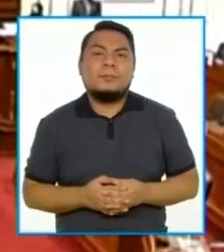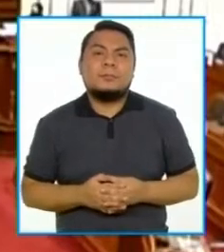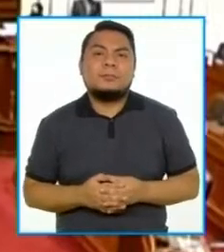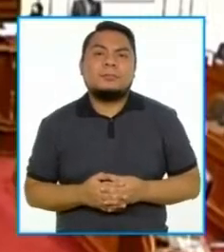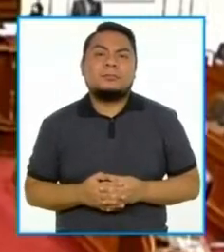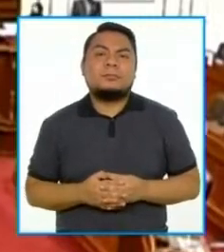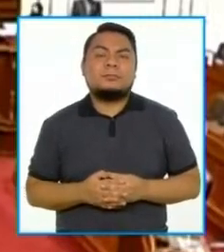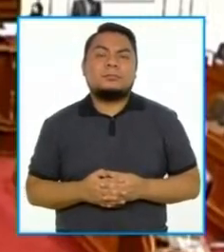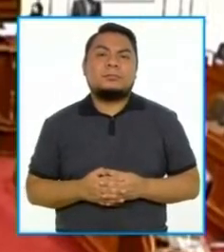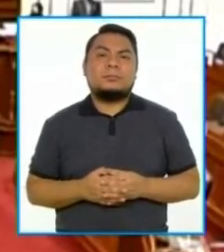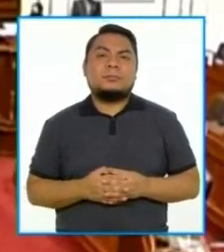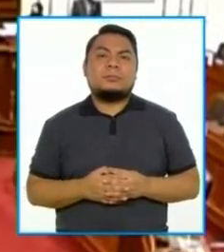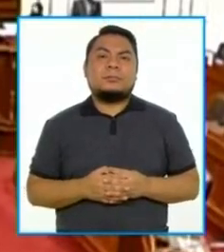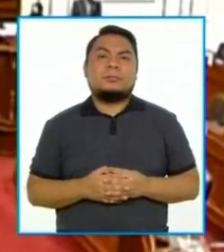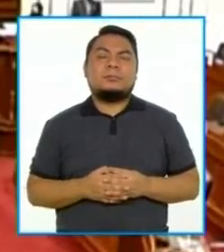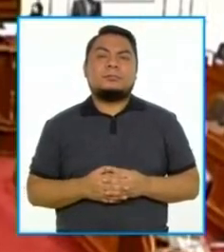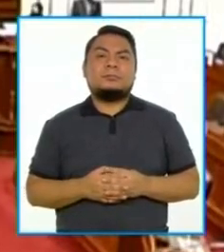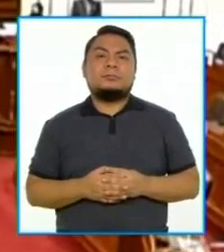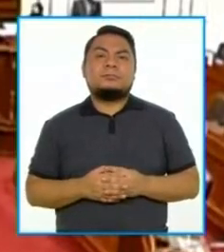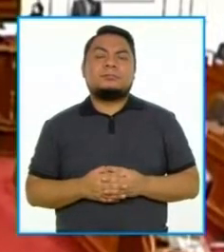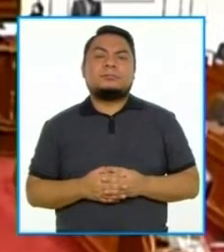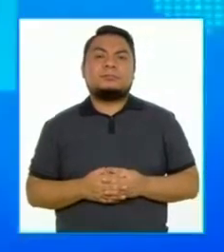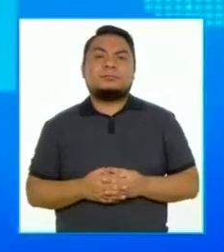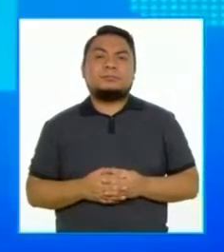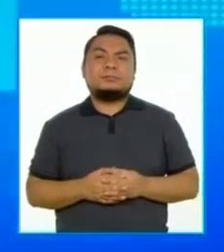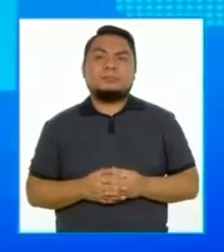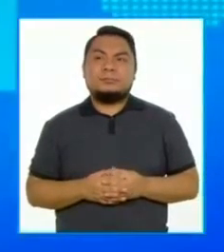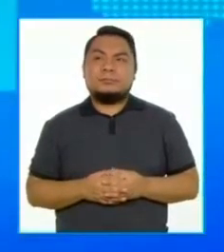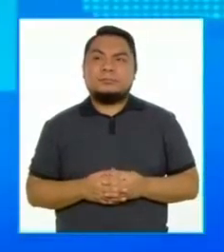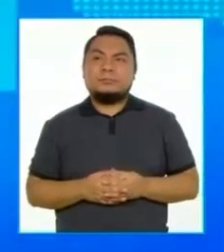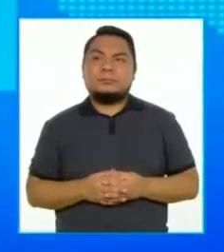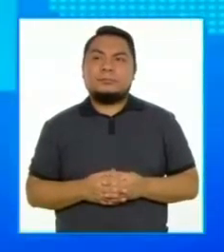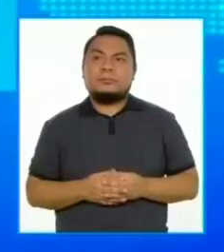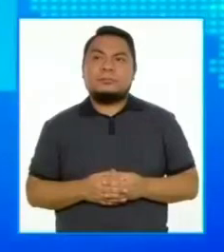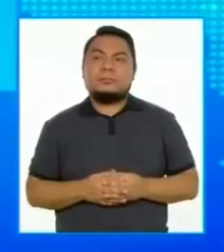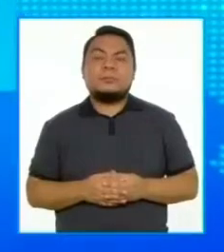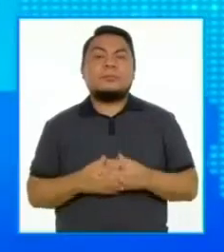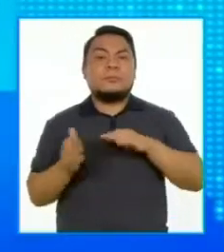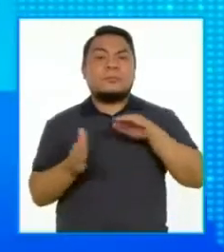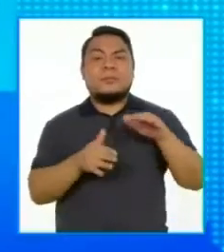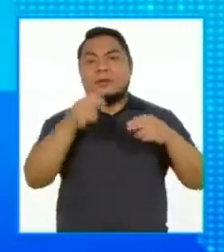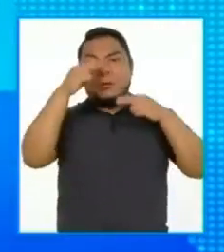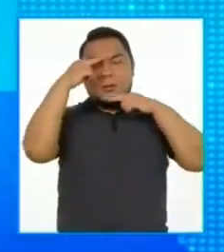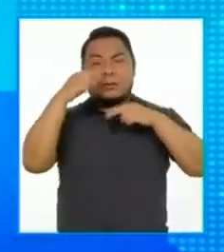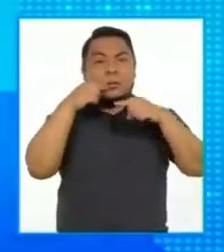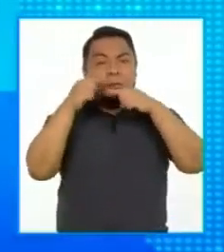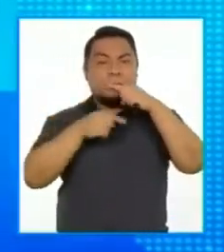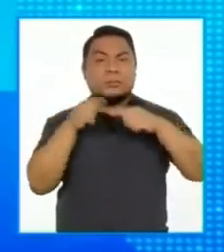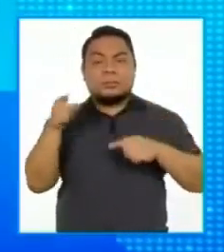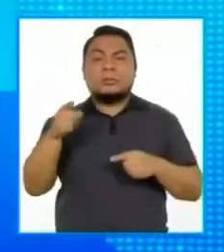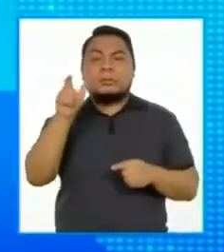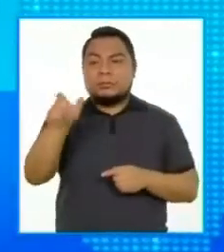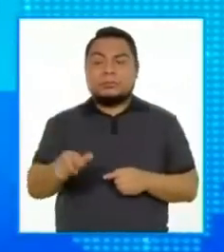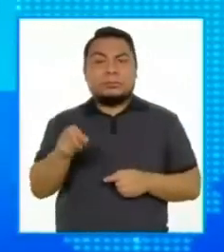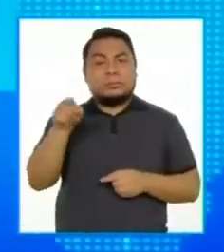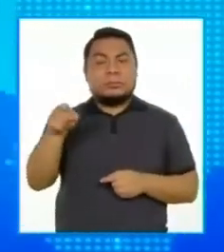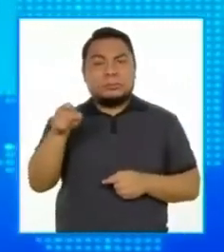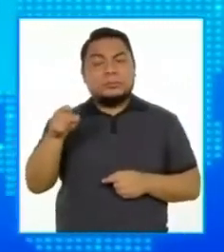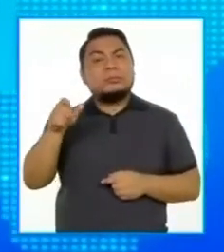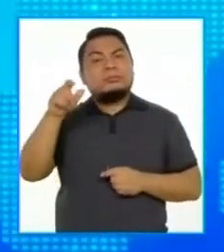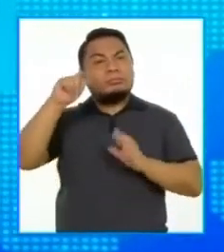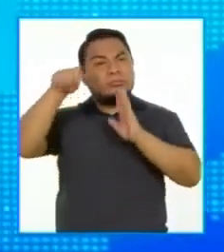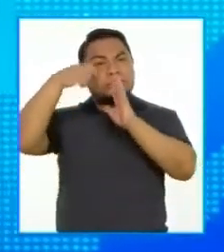delito de organización criminal tipificado en el artículo... Bien, pasando a otras noticias, les contamos que un poblador registró